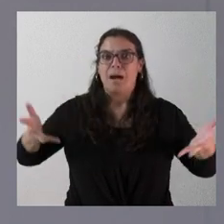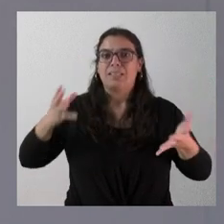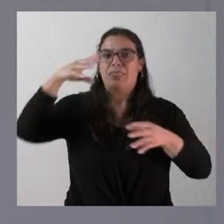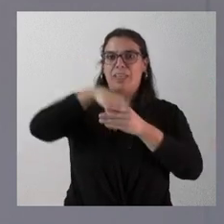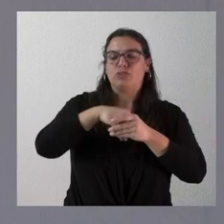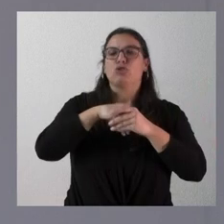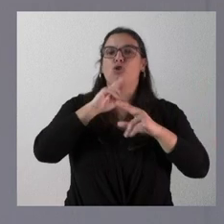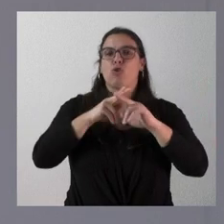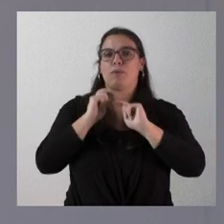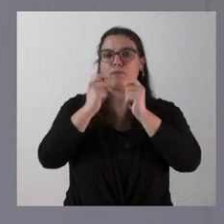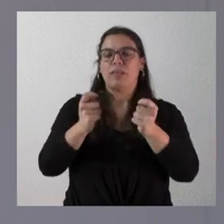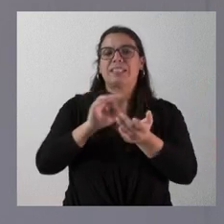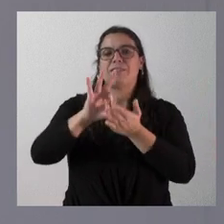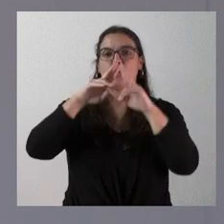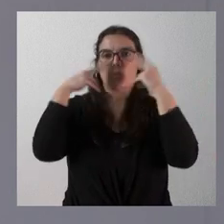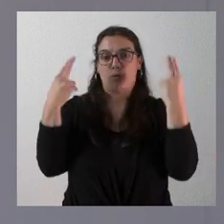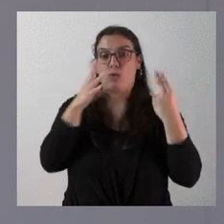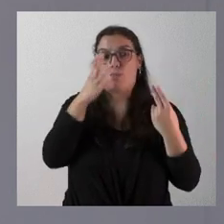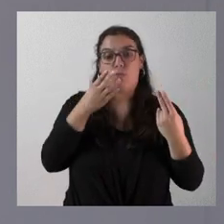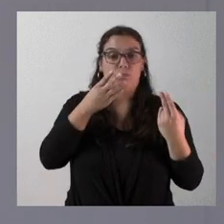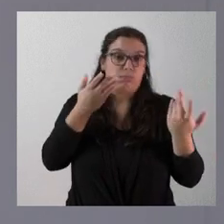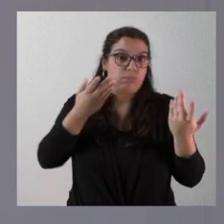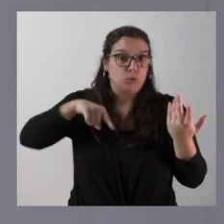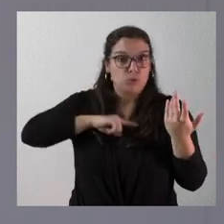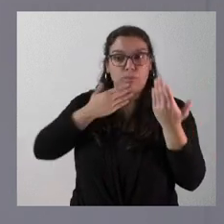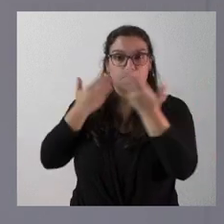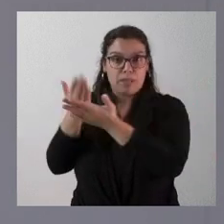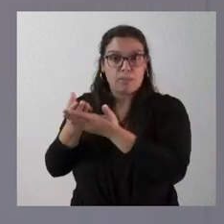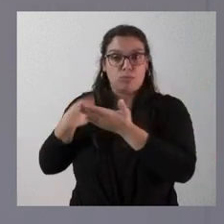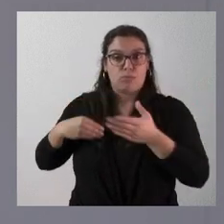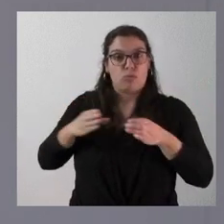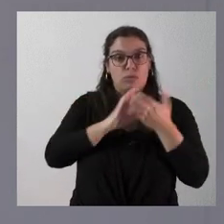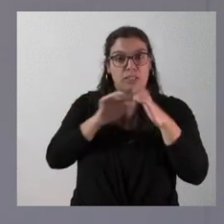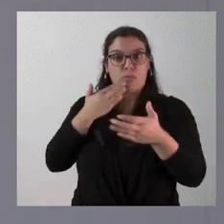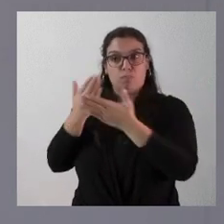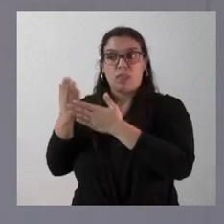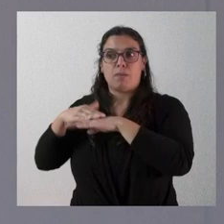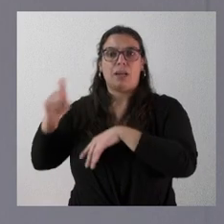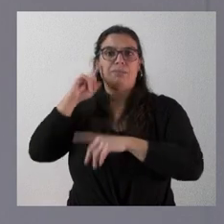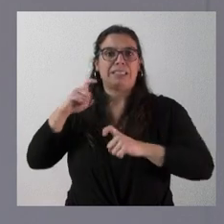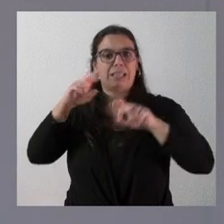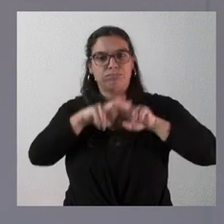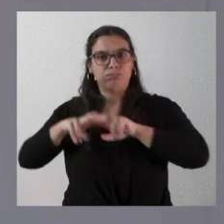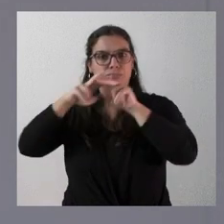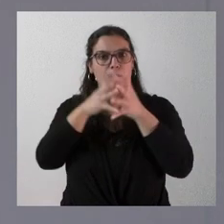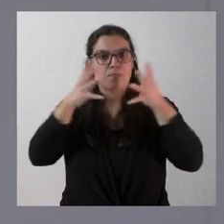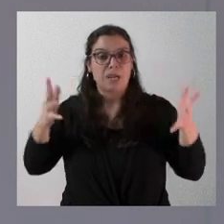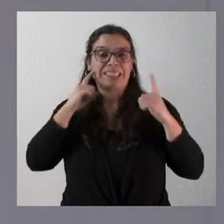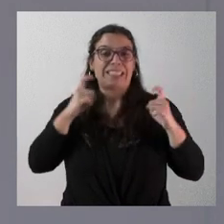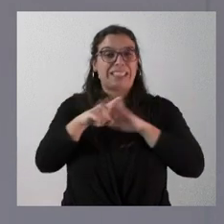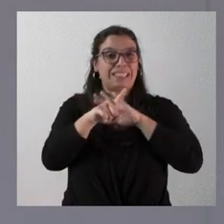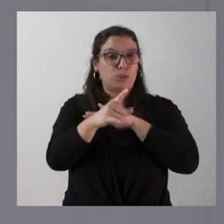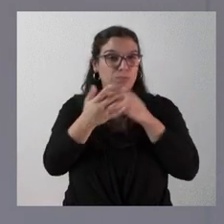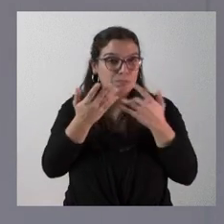haciendo frente a esta es de banda a esta petición que le hacíamos de la junta de Castilla y león y por tanto Sería bueno acelerar todos los trámites correspondientes